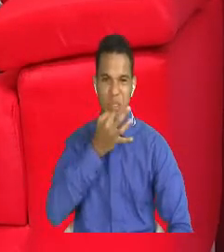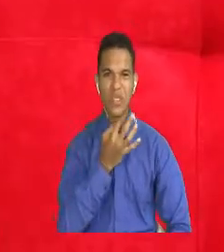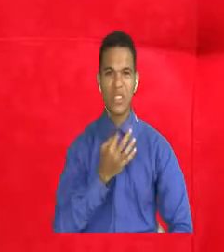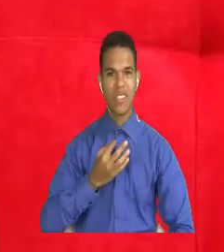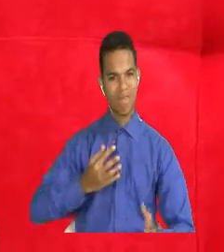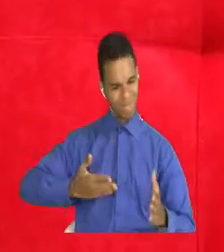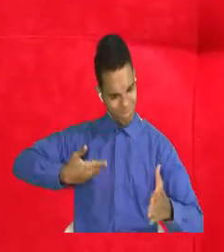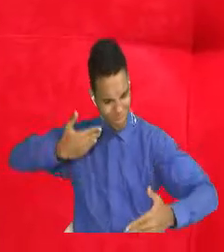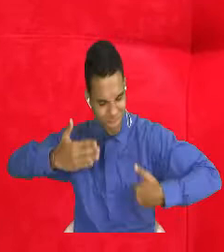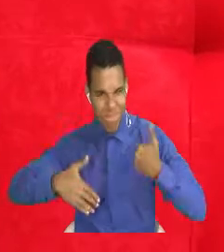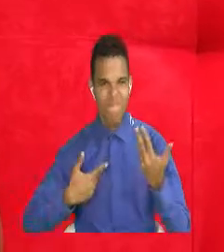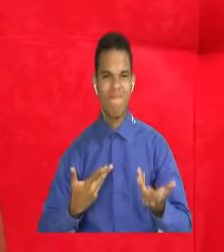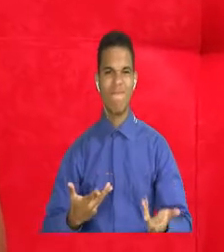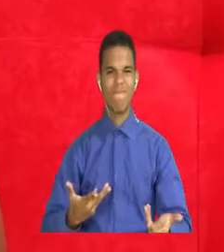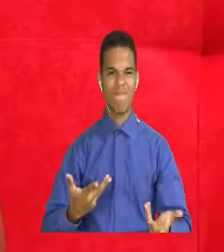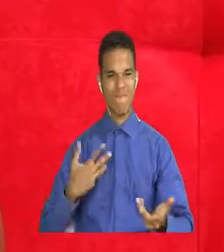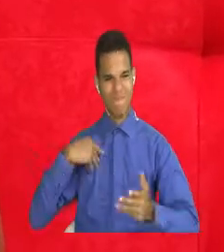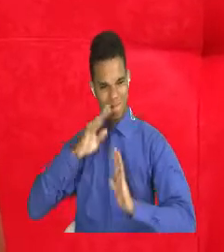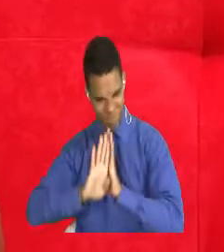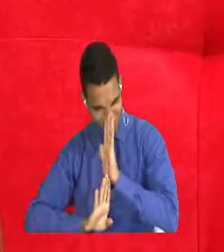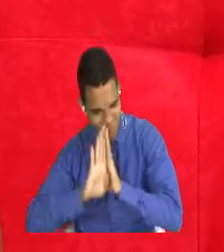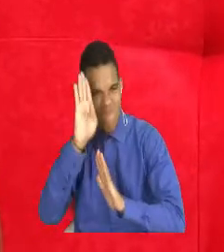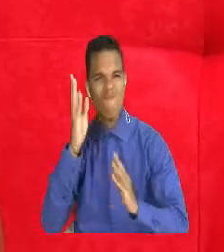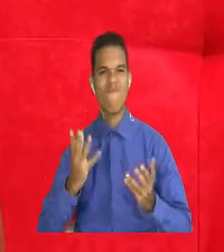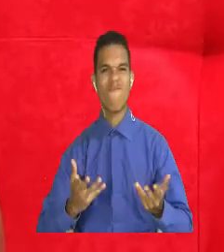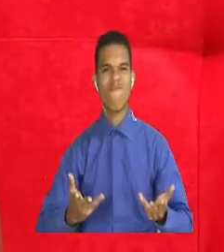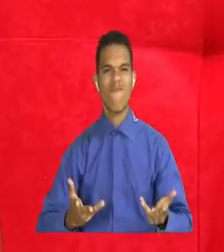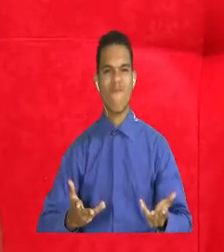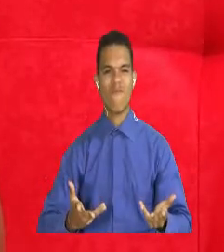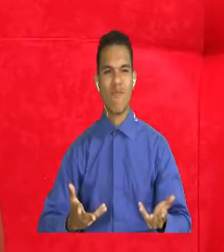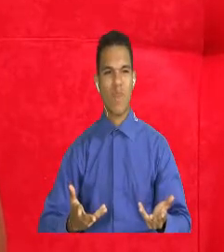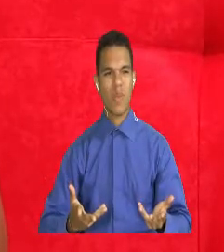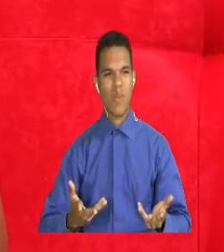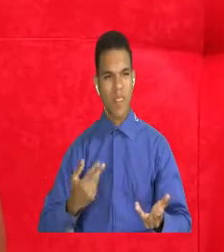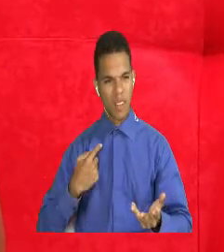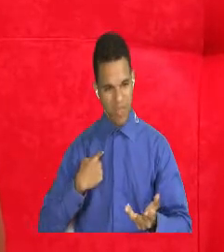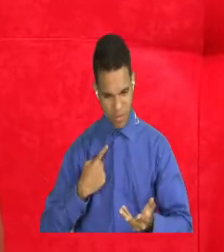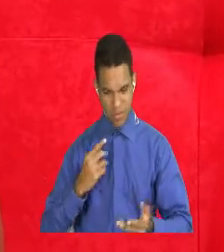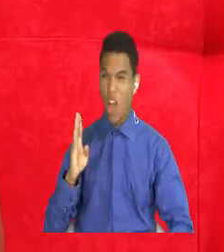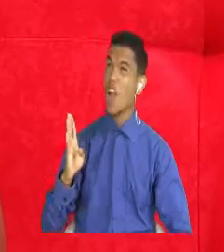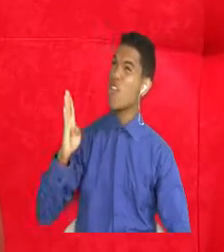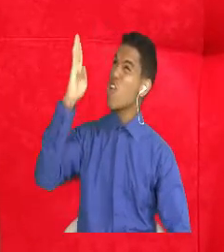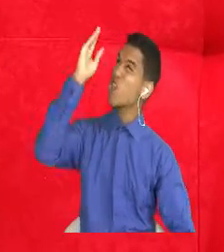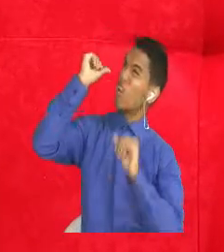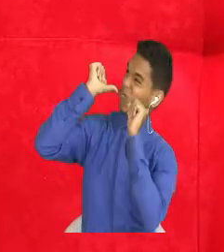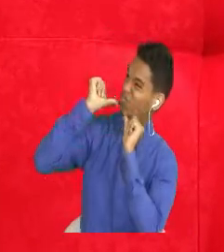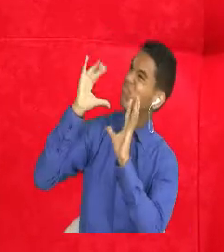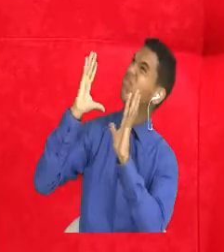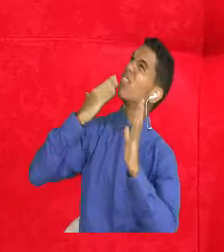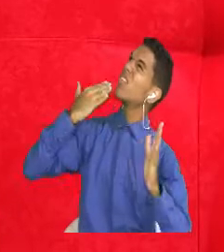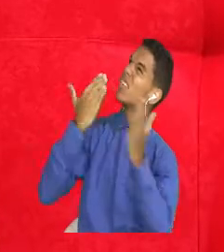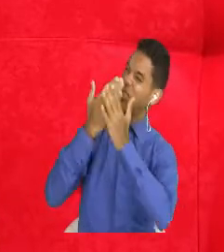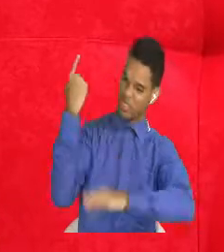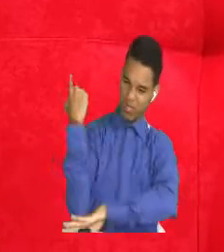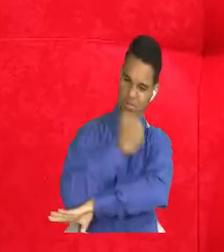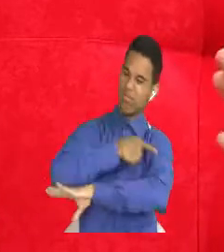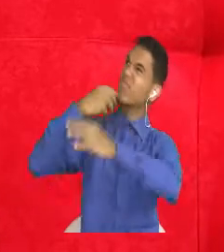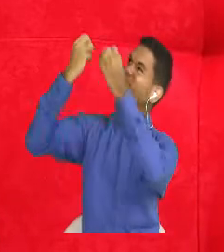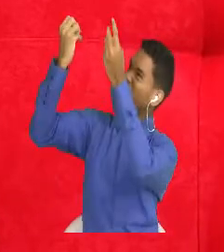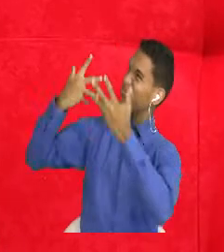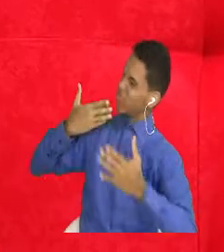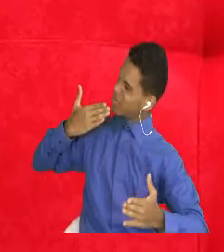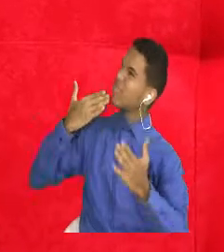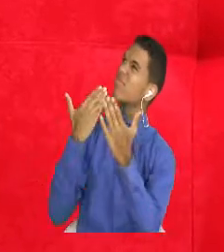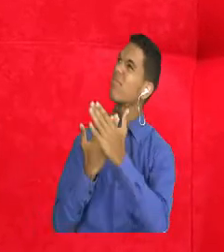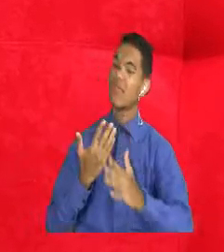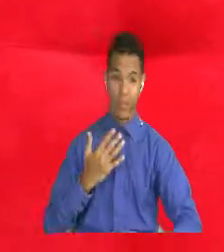para emprender, para darle bendiciones a Dios por el día que nos ha dado? Bueno, ese dice el